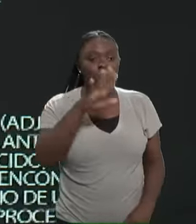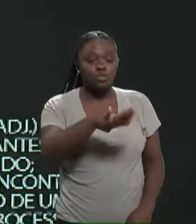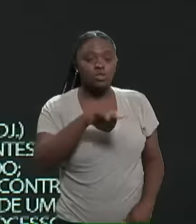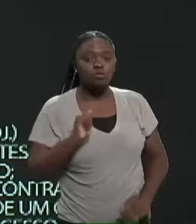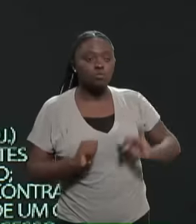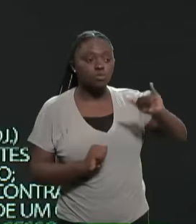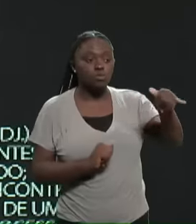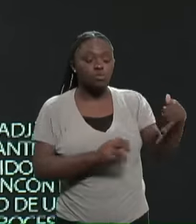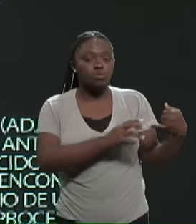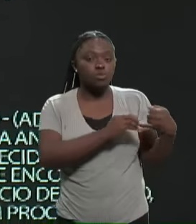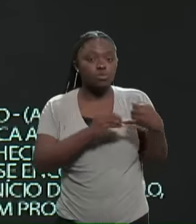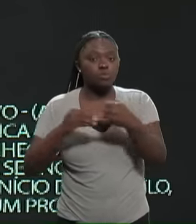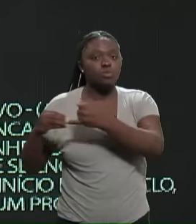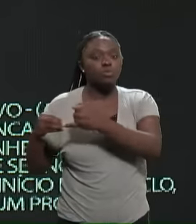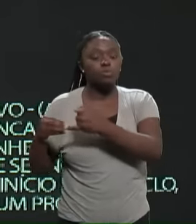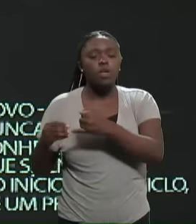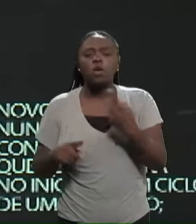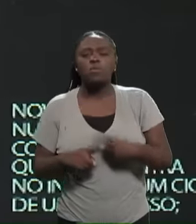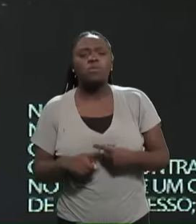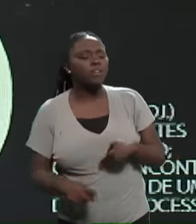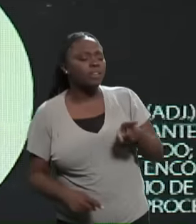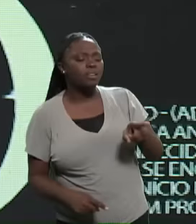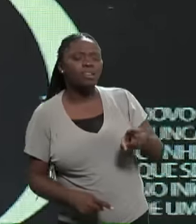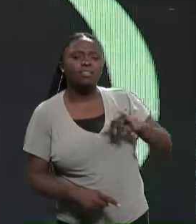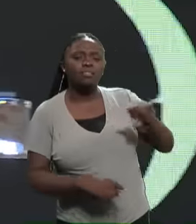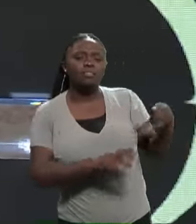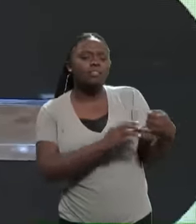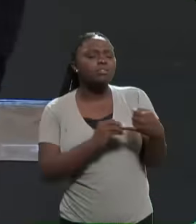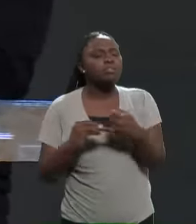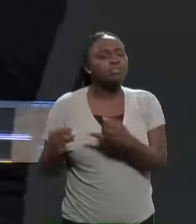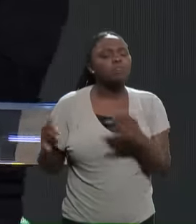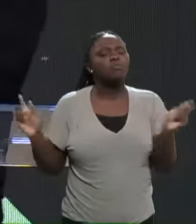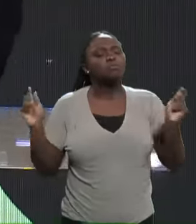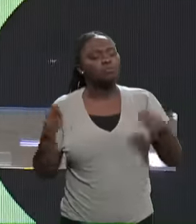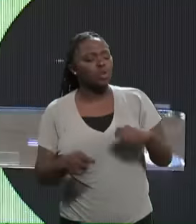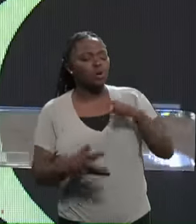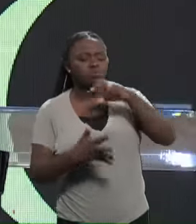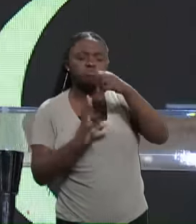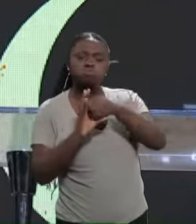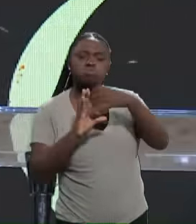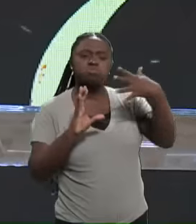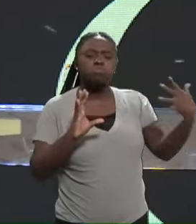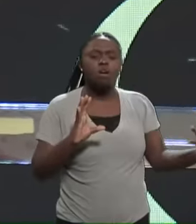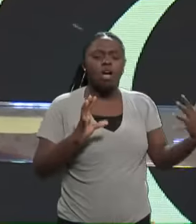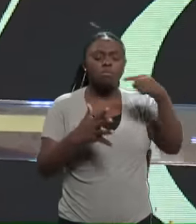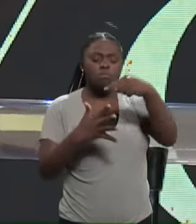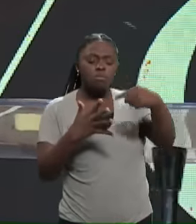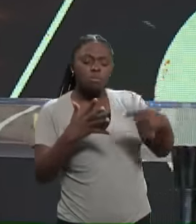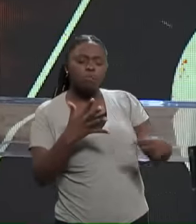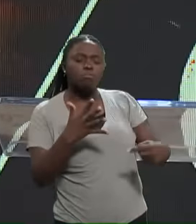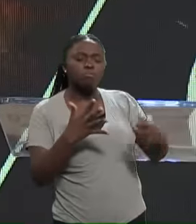Josué. ¿Por qué Josué? Podríamos hablar muchas, muchas características,